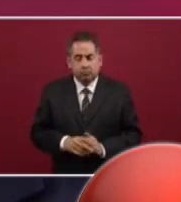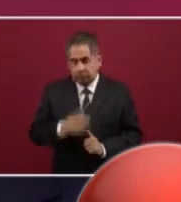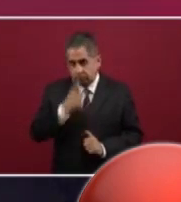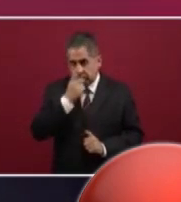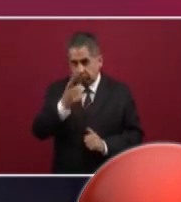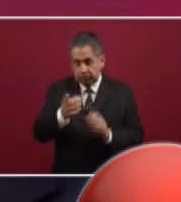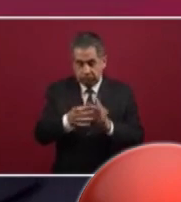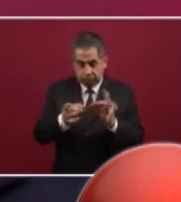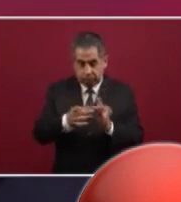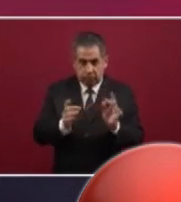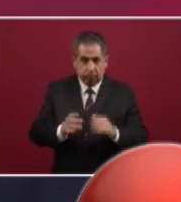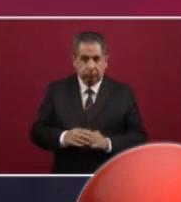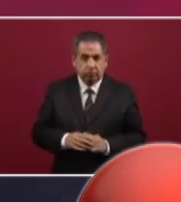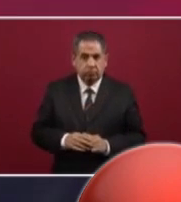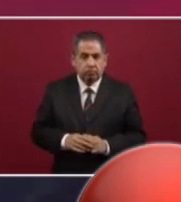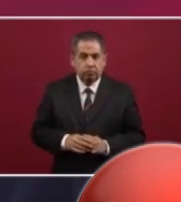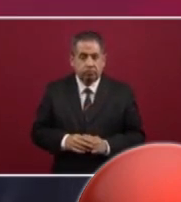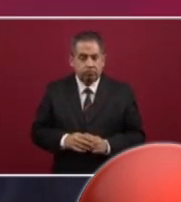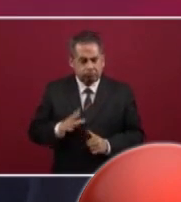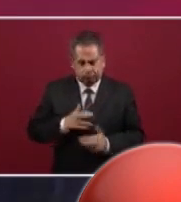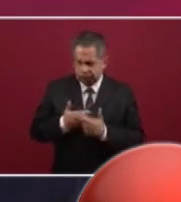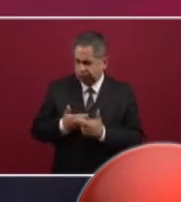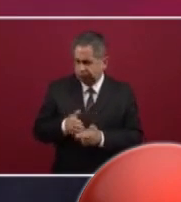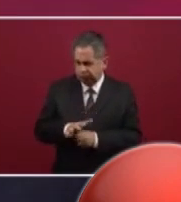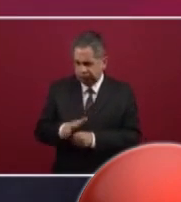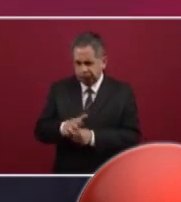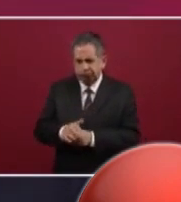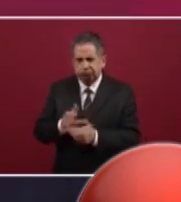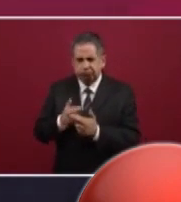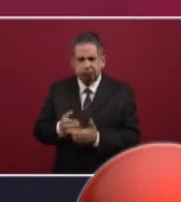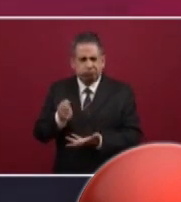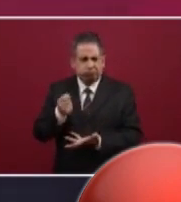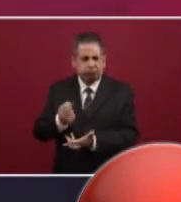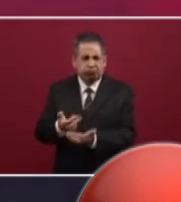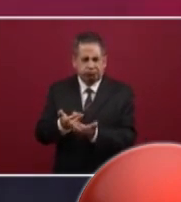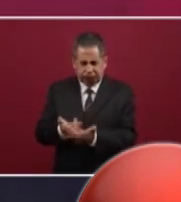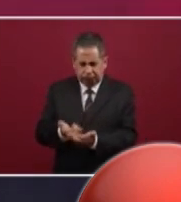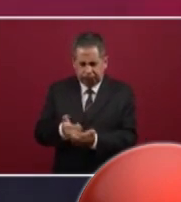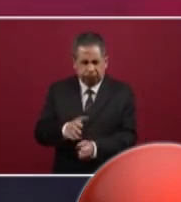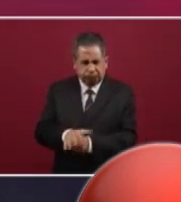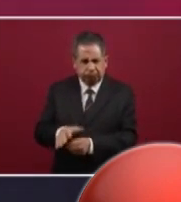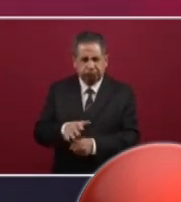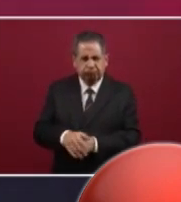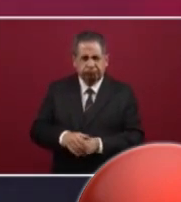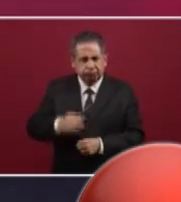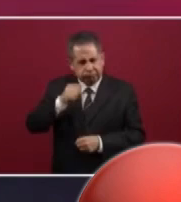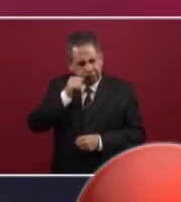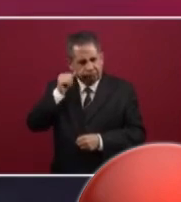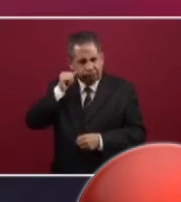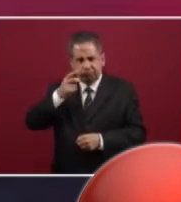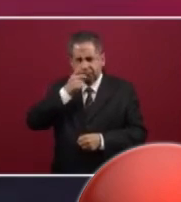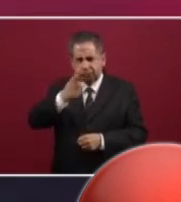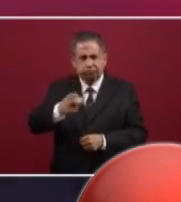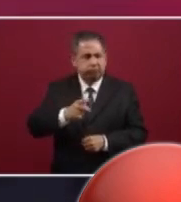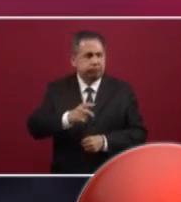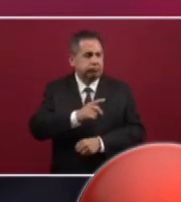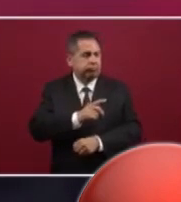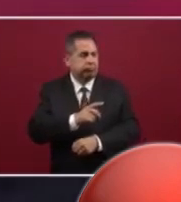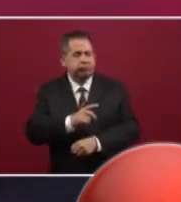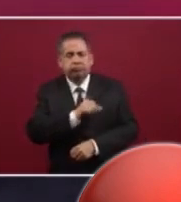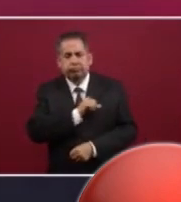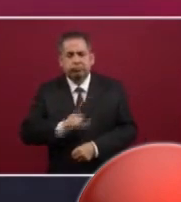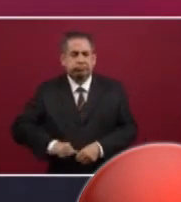decirles que tenemos presupuesto. Lo dije ayer en Gustavo Amadero y lo repito